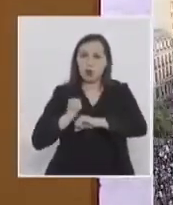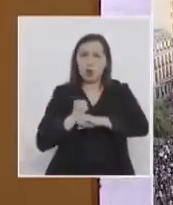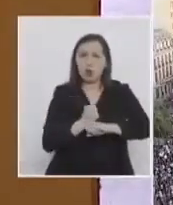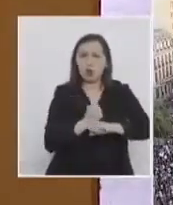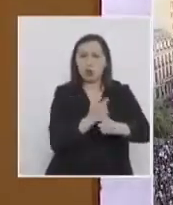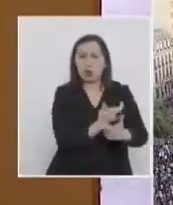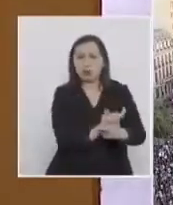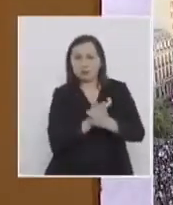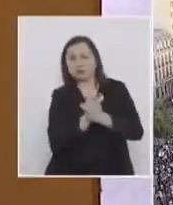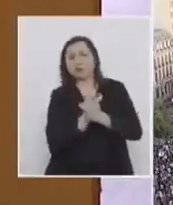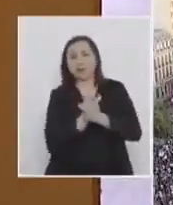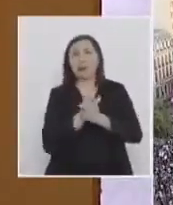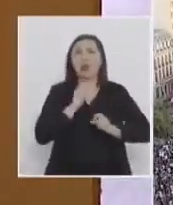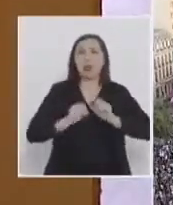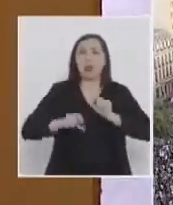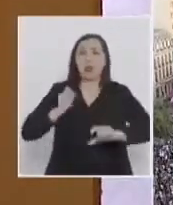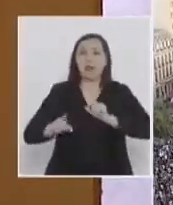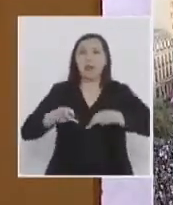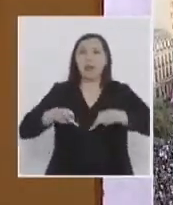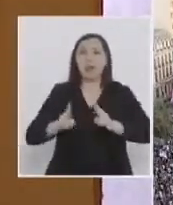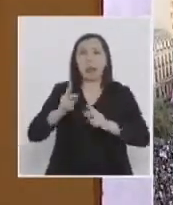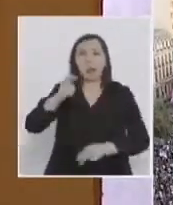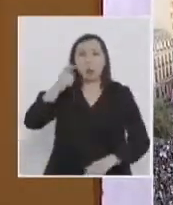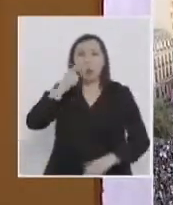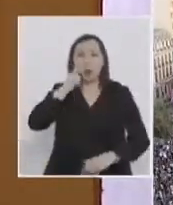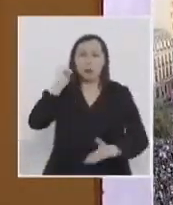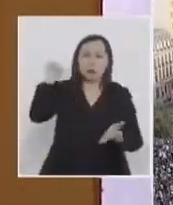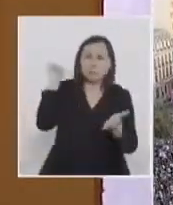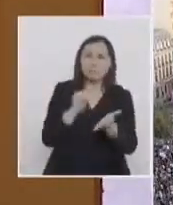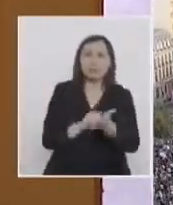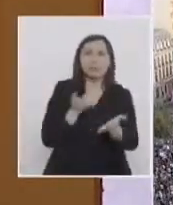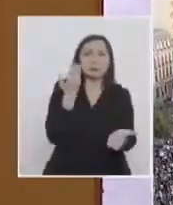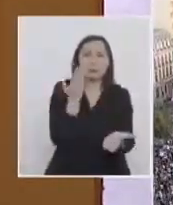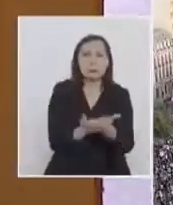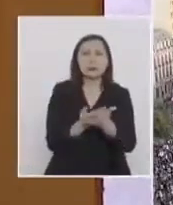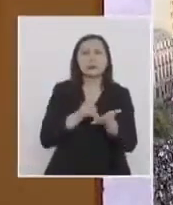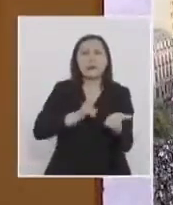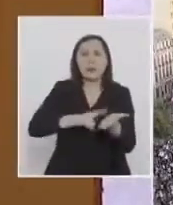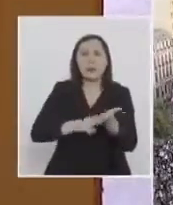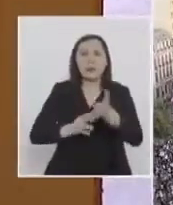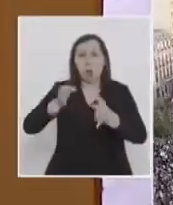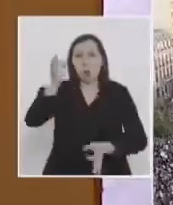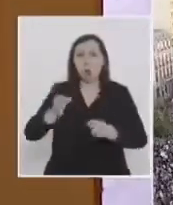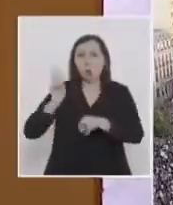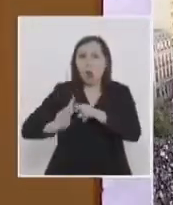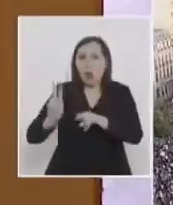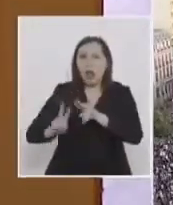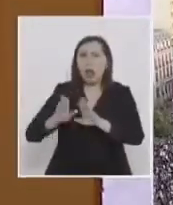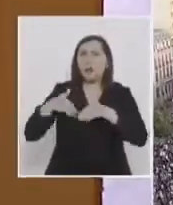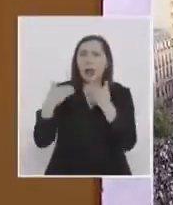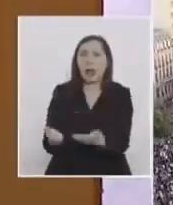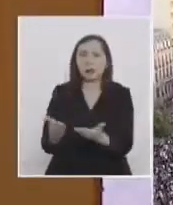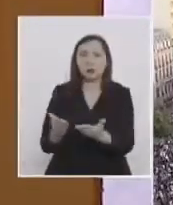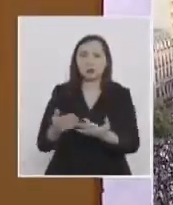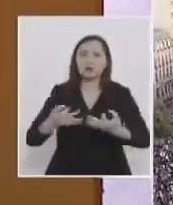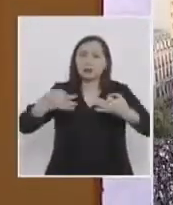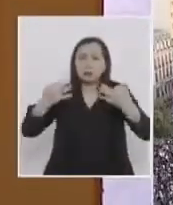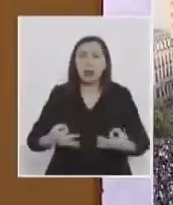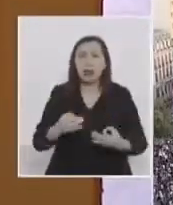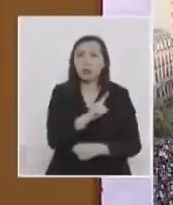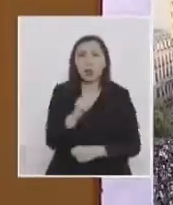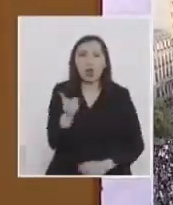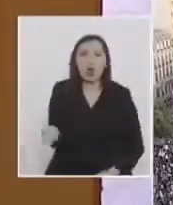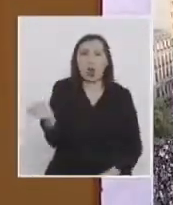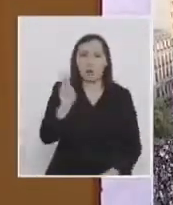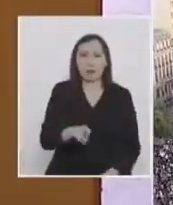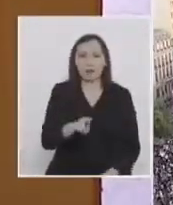opresión, defendiendo los derechos humanos, exigiendo verdad, justicia, reparación y garantía de no